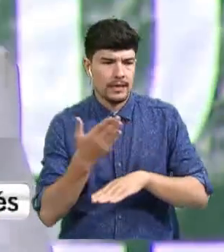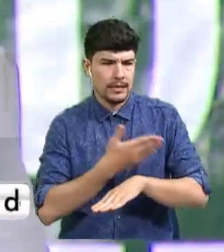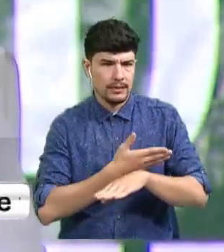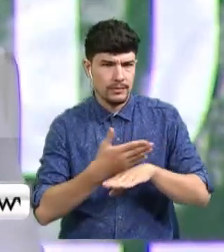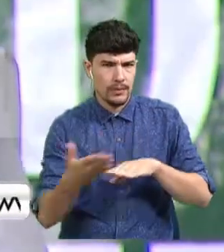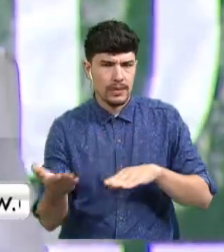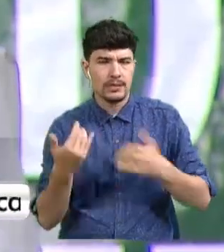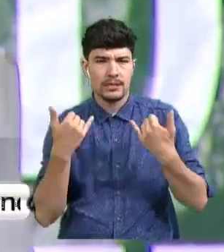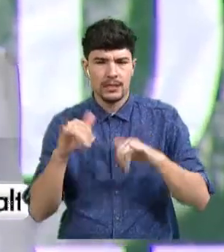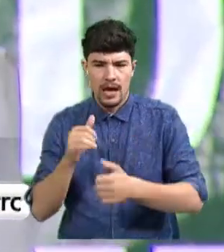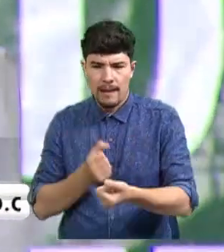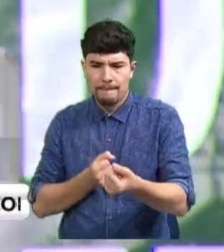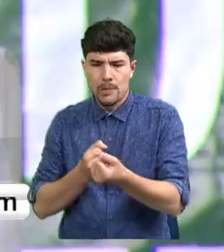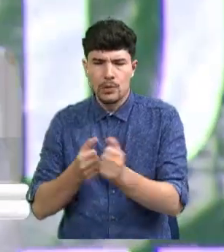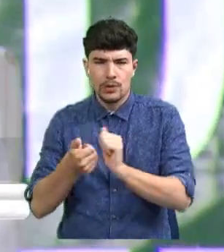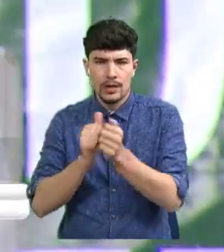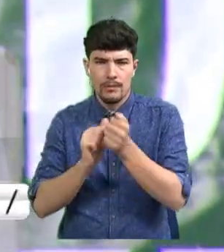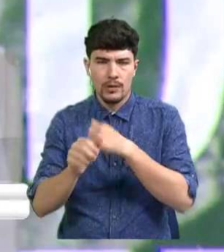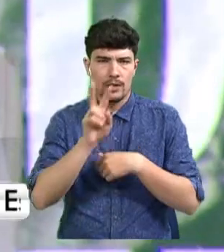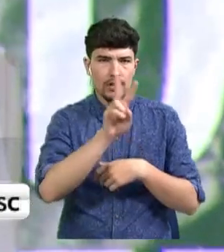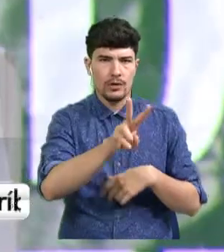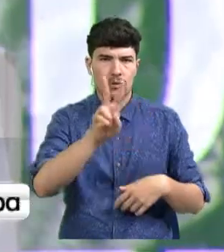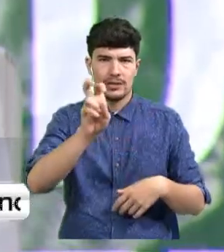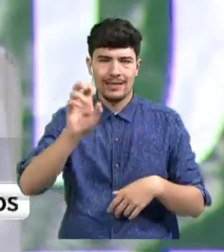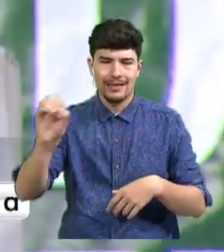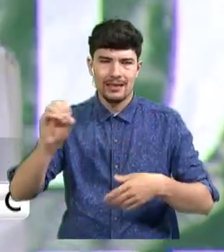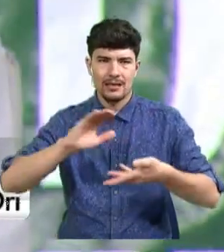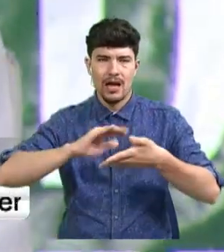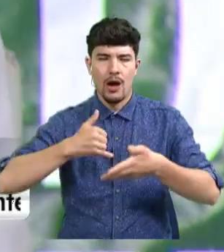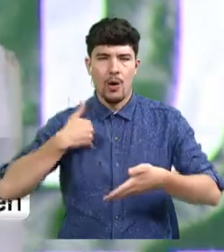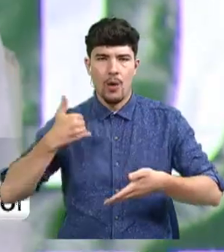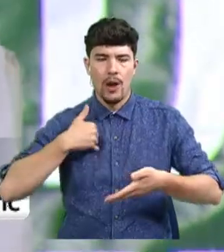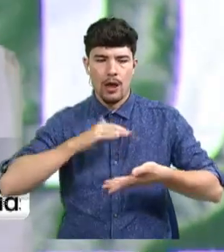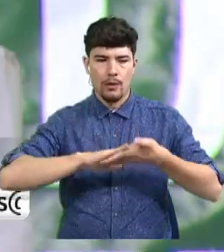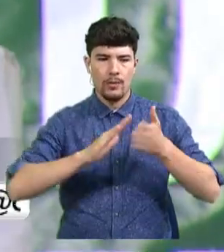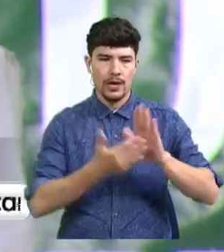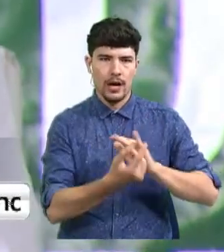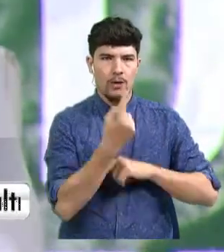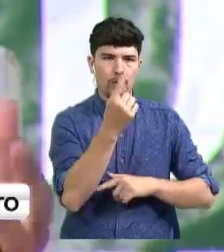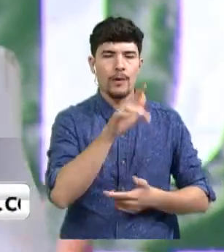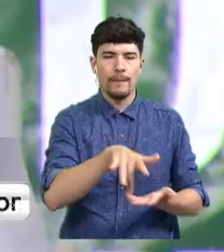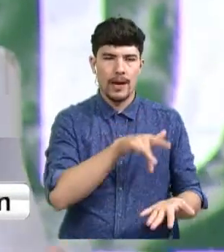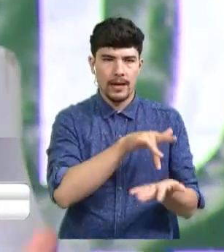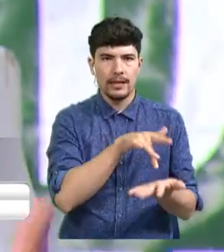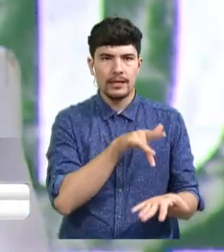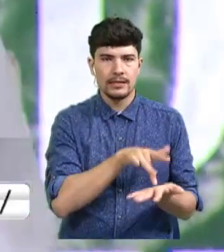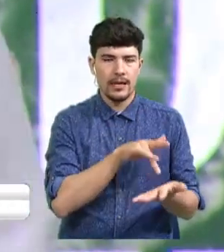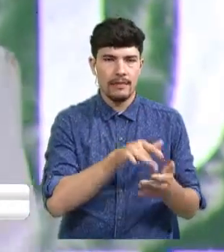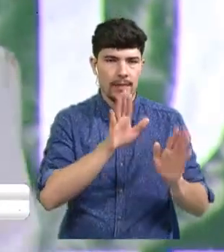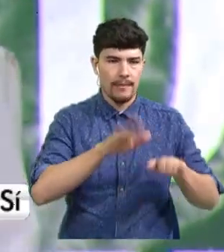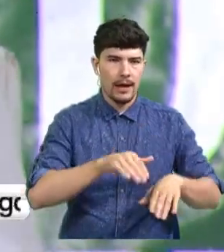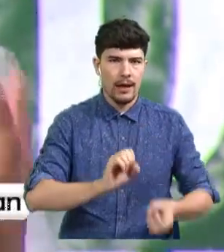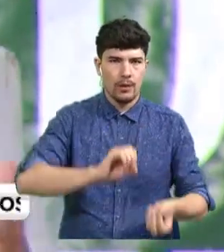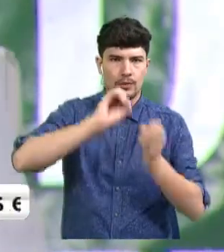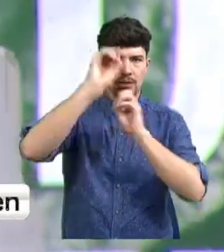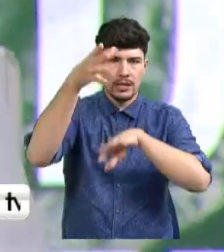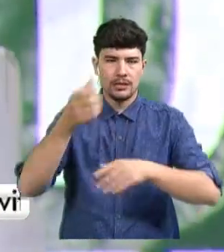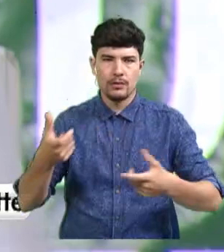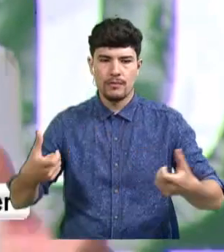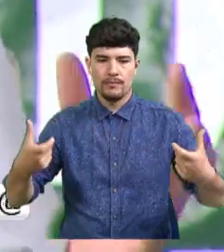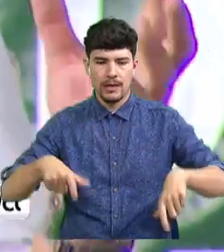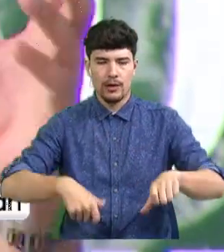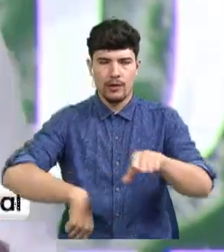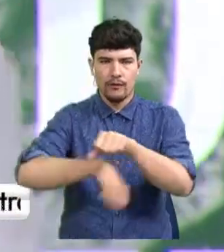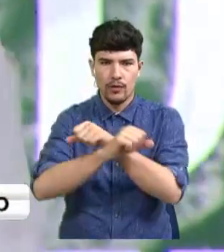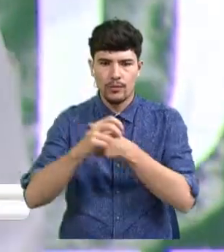por irradiación deportiva, 270 jóvenes de la Comuna 1 que se encuentran participando en baloncesto, en microfútbol, en